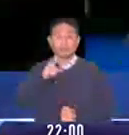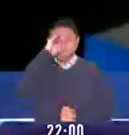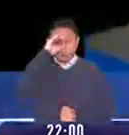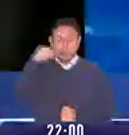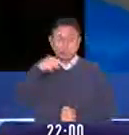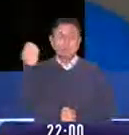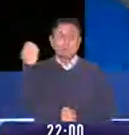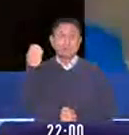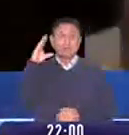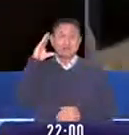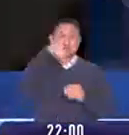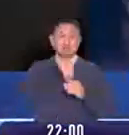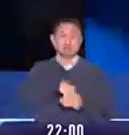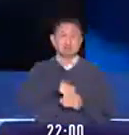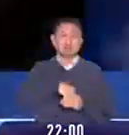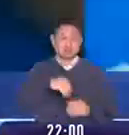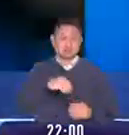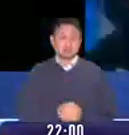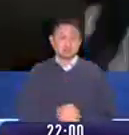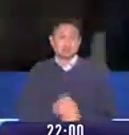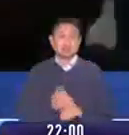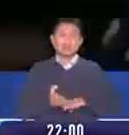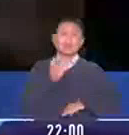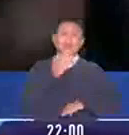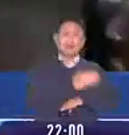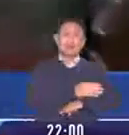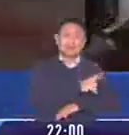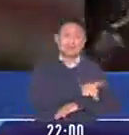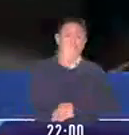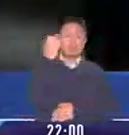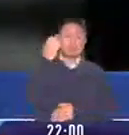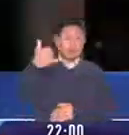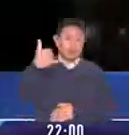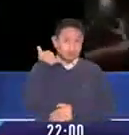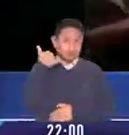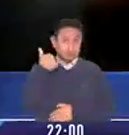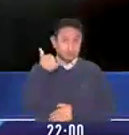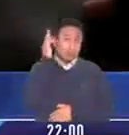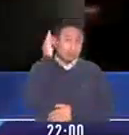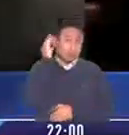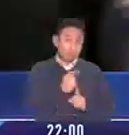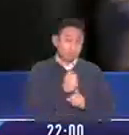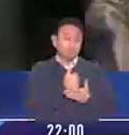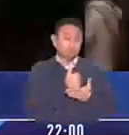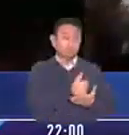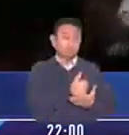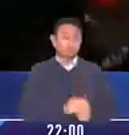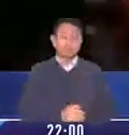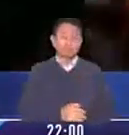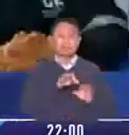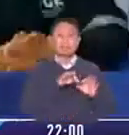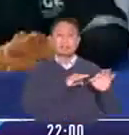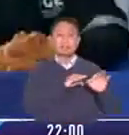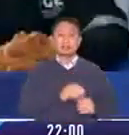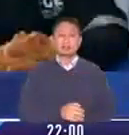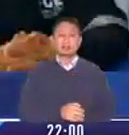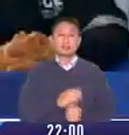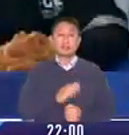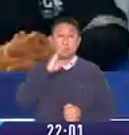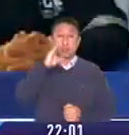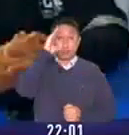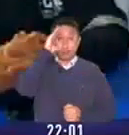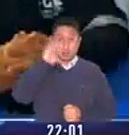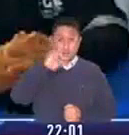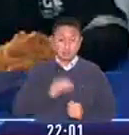en una ambulancia porque cuando llamaron a los servicios de emergencia minutos antes, les dieron esta explicación. Cuando la Policía